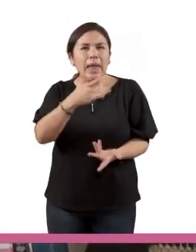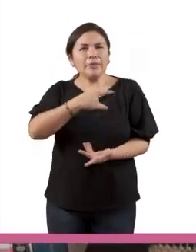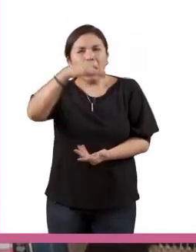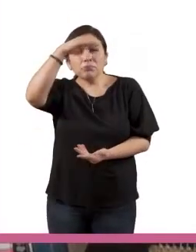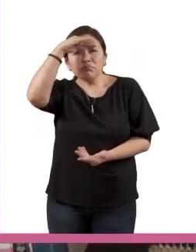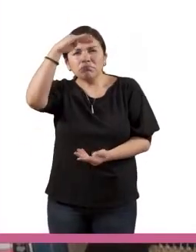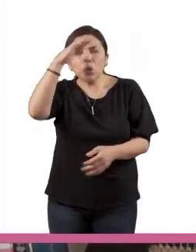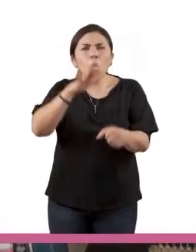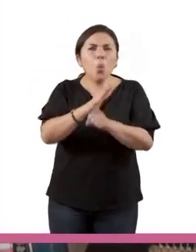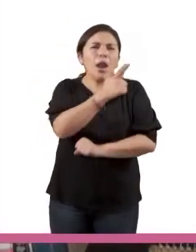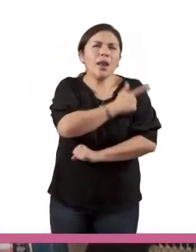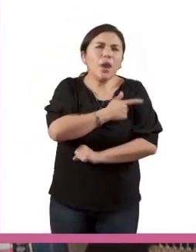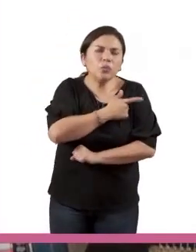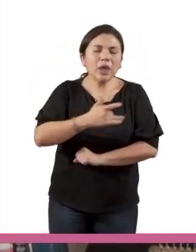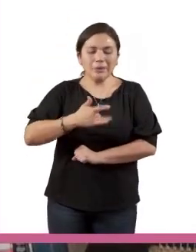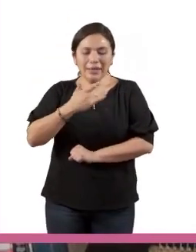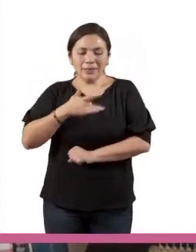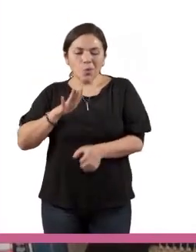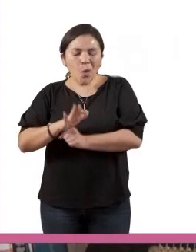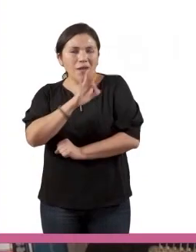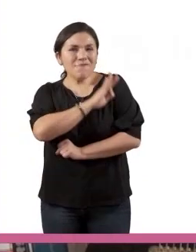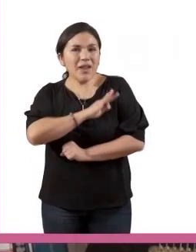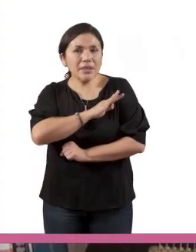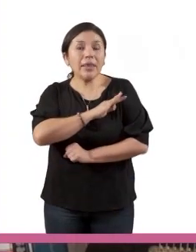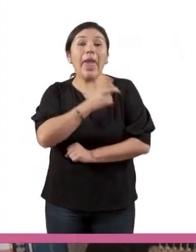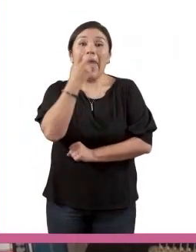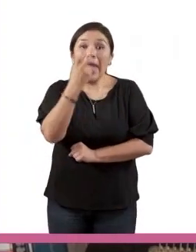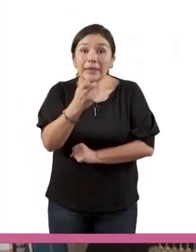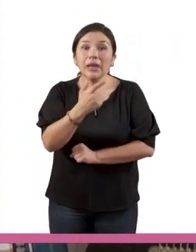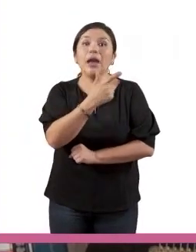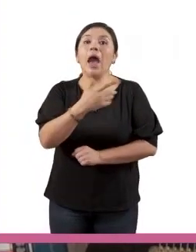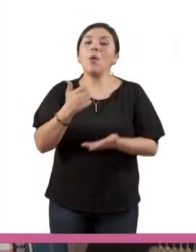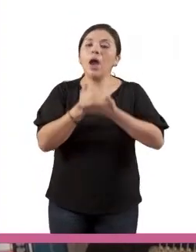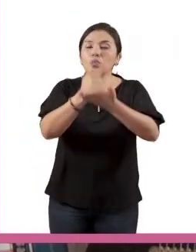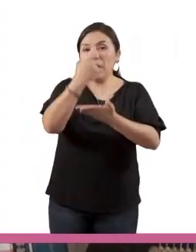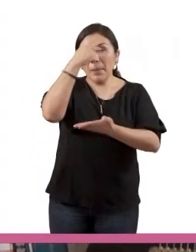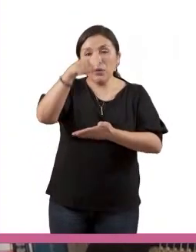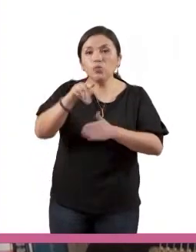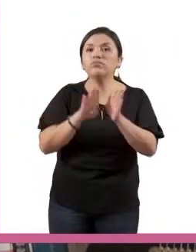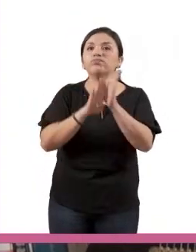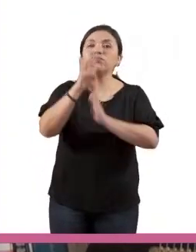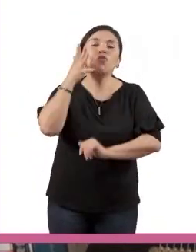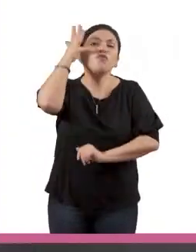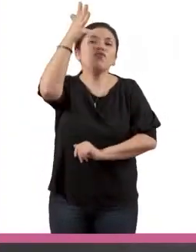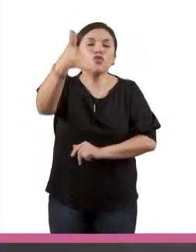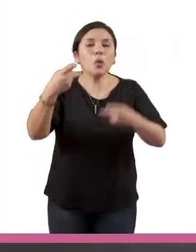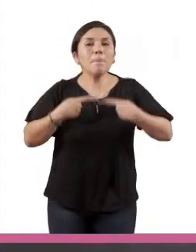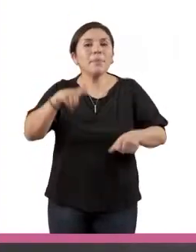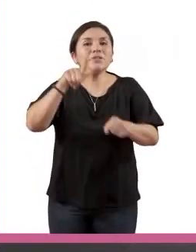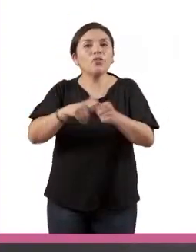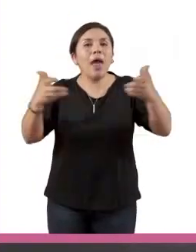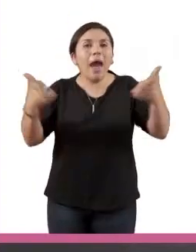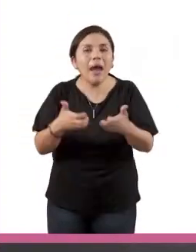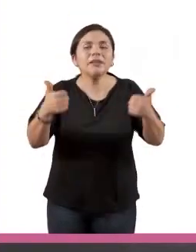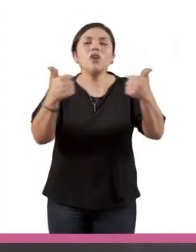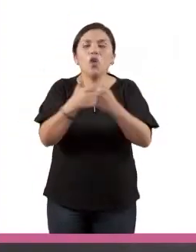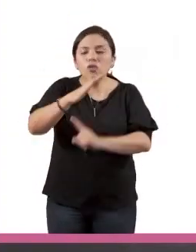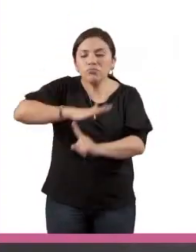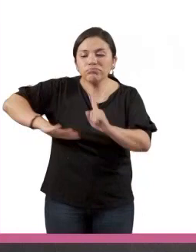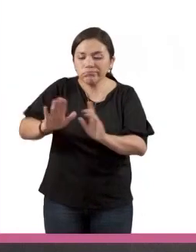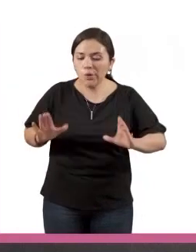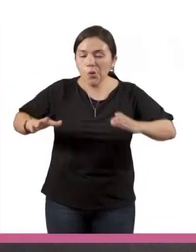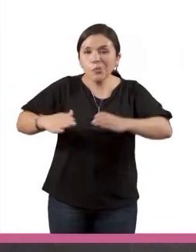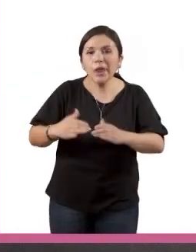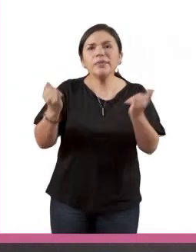conscientes de lo que nos gusta y nos hace felices nos ayudará no solo a tener proyectos personales, sino a ser productivos en nuestro entorno, en nuestra